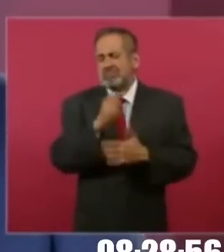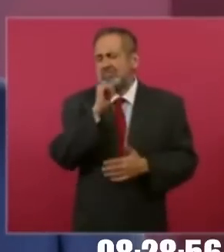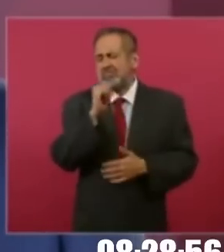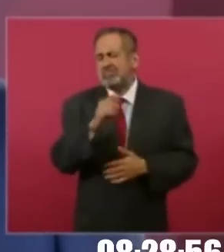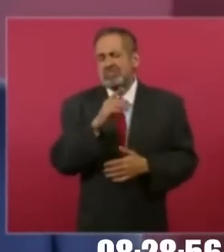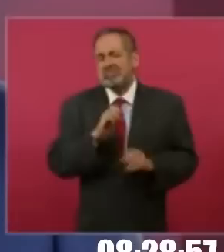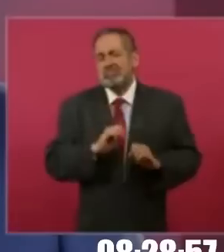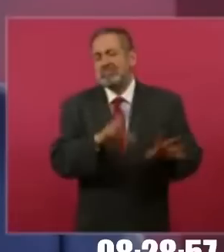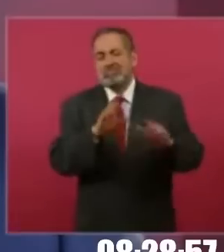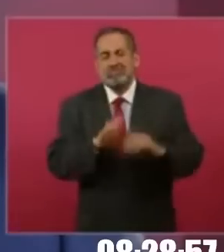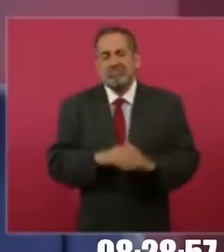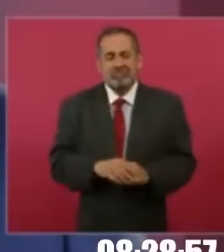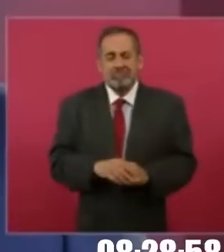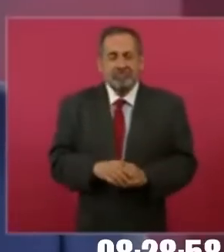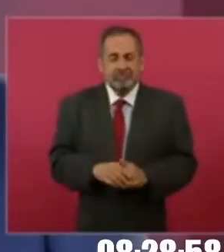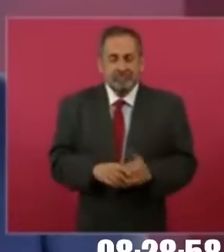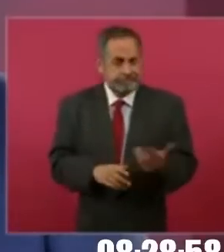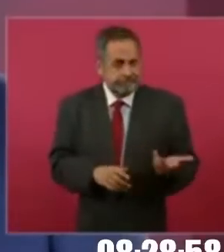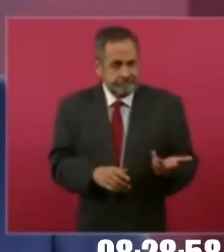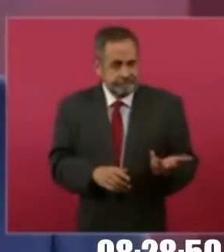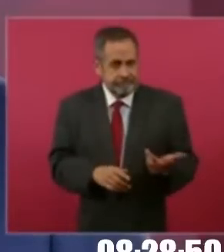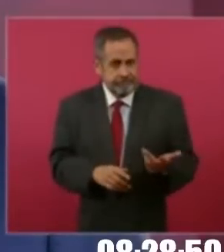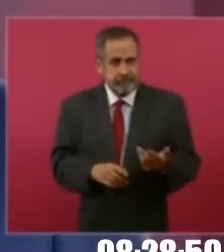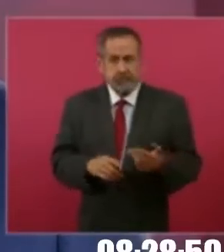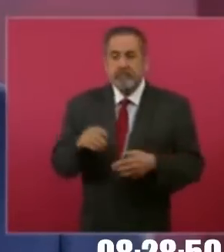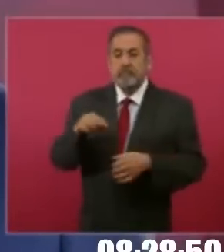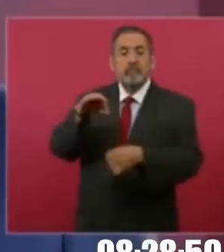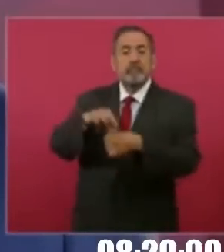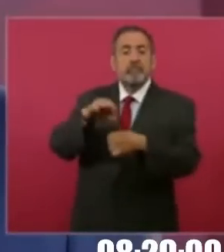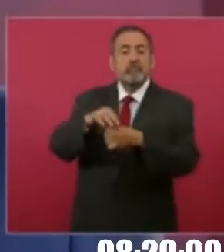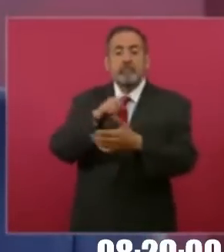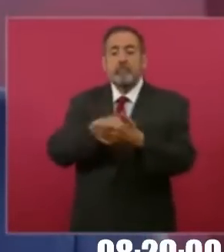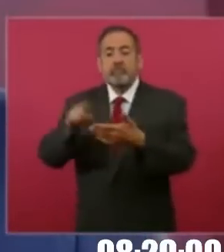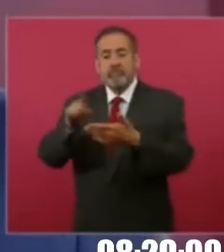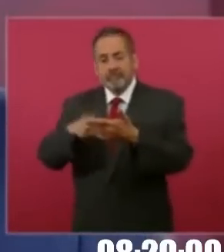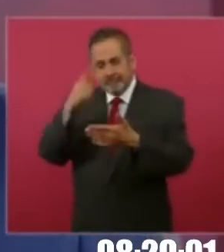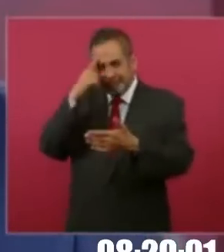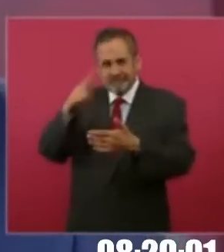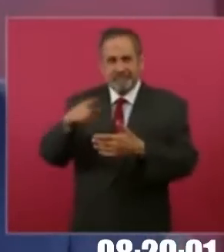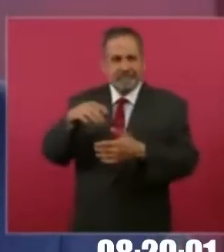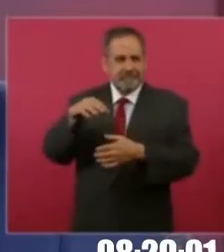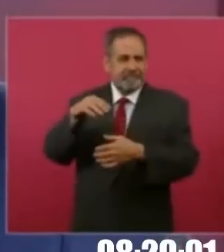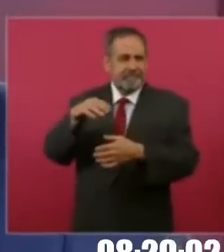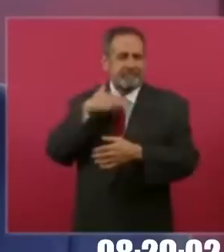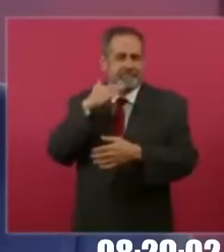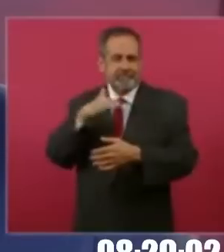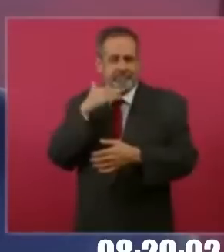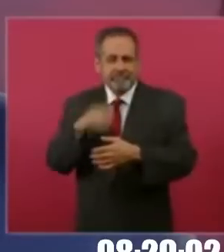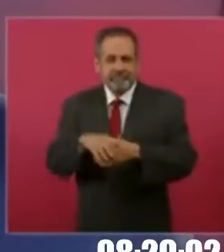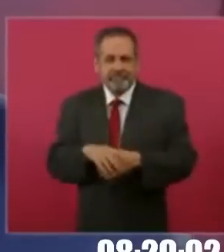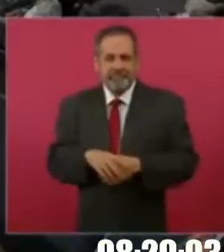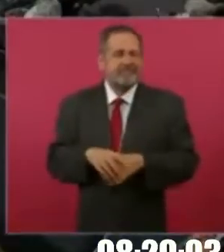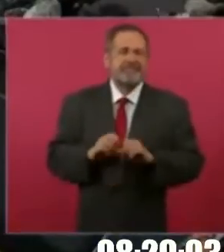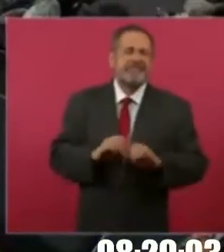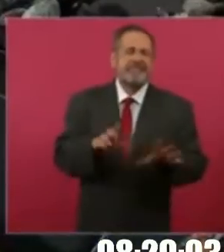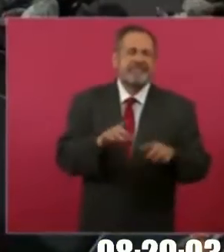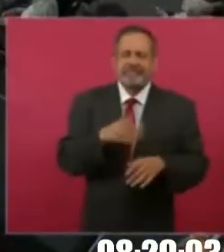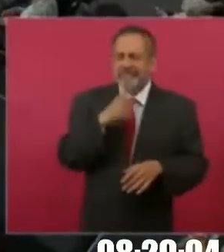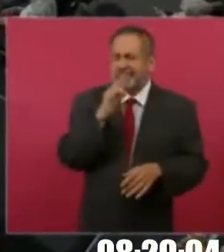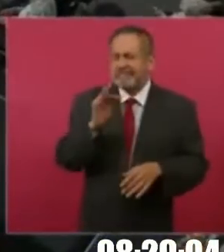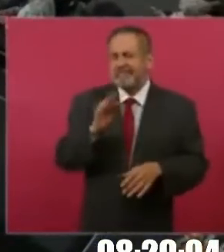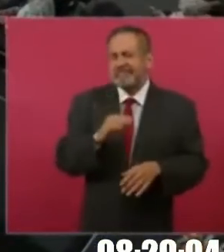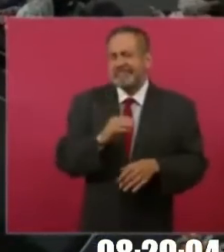ni era delito grave el fraude electoral se hicieron todas esas reformas